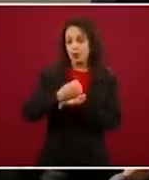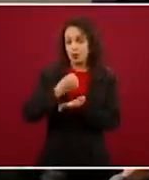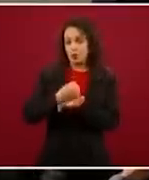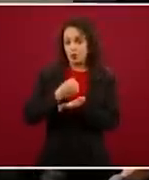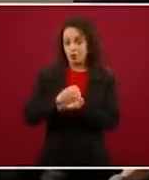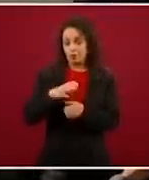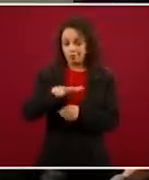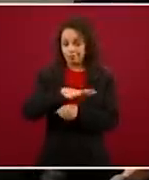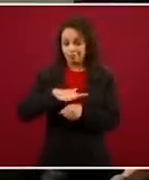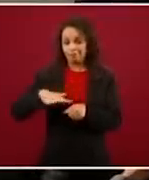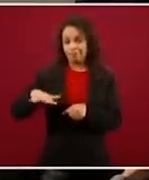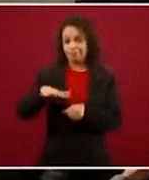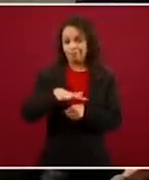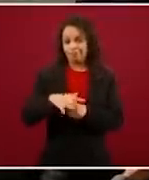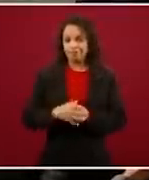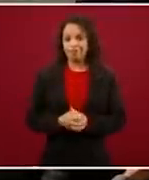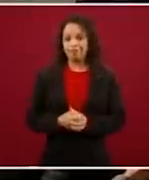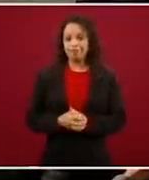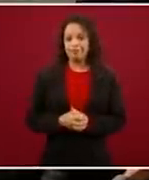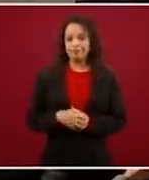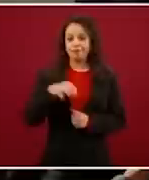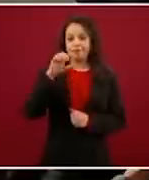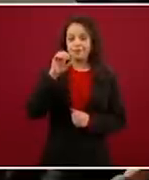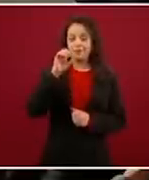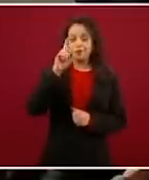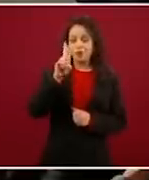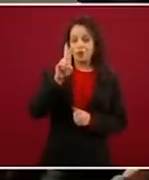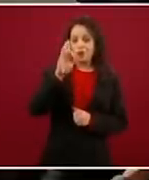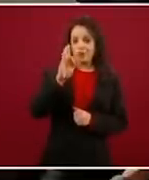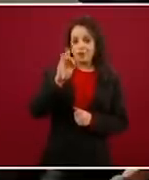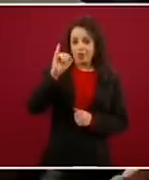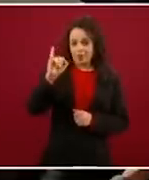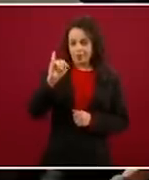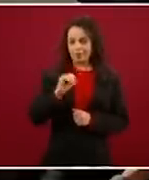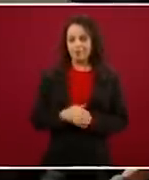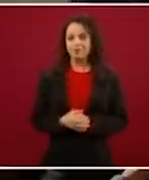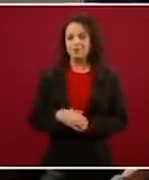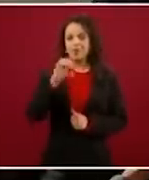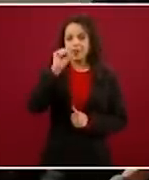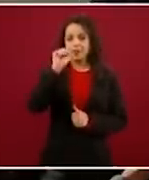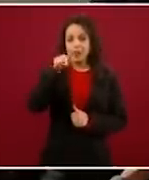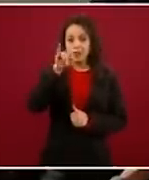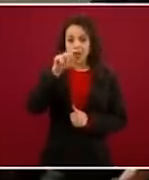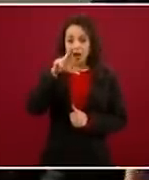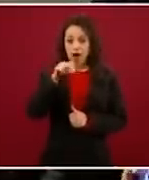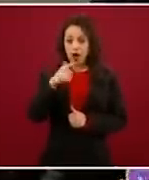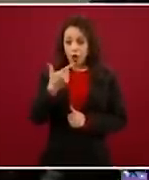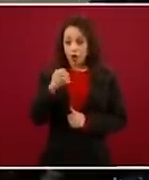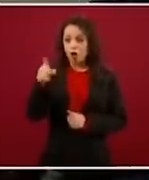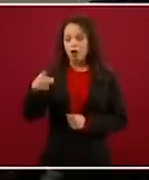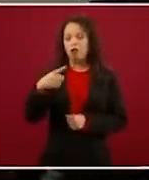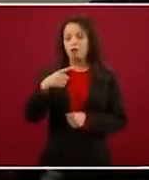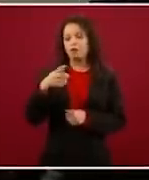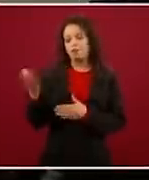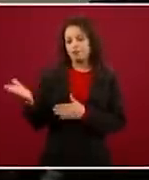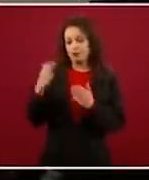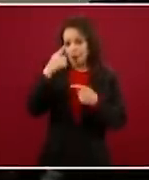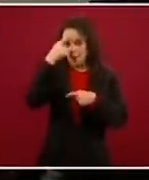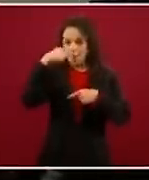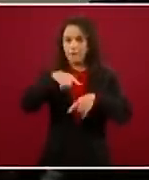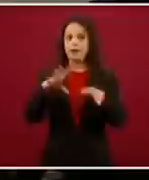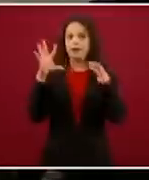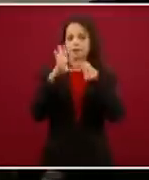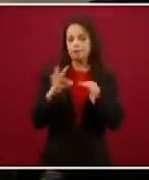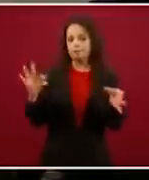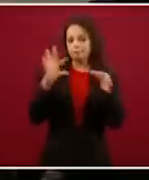Invitamos a Santiago Nieto para que nos informe. Se había